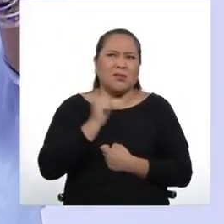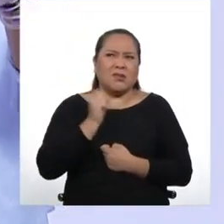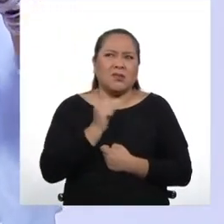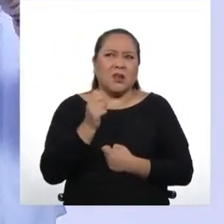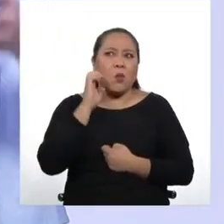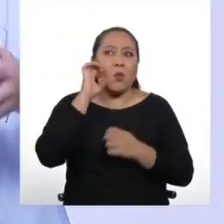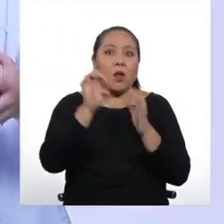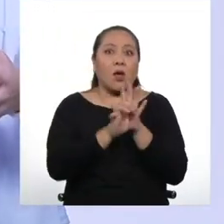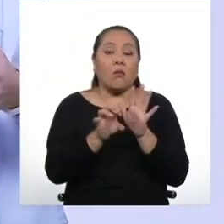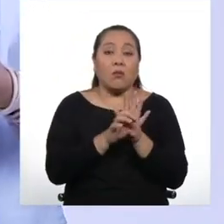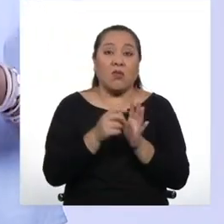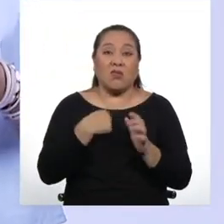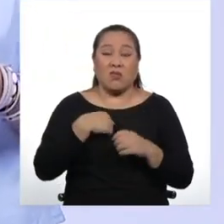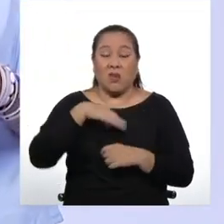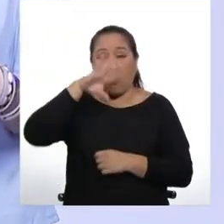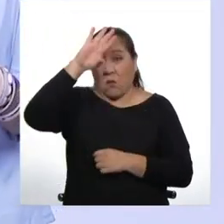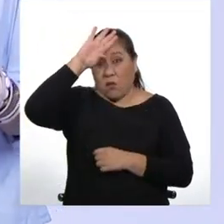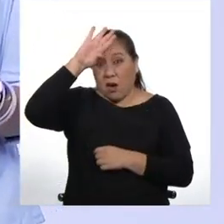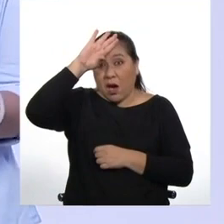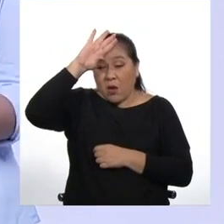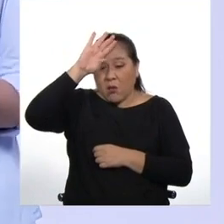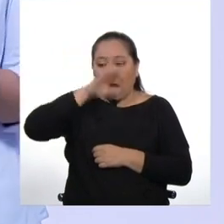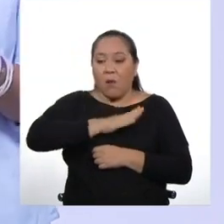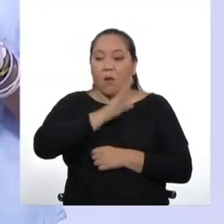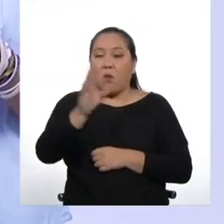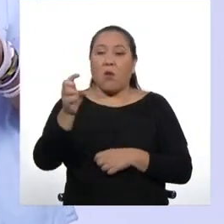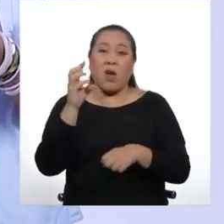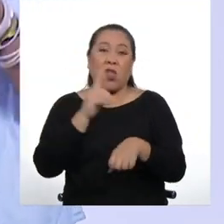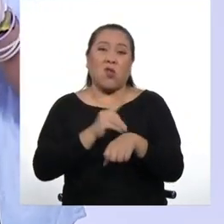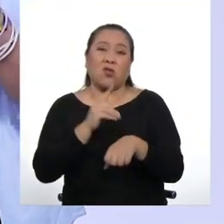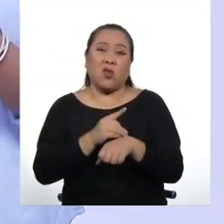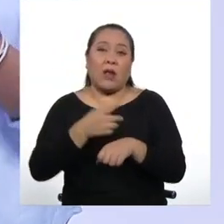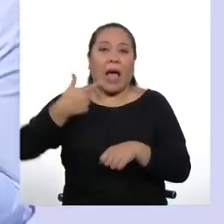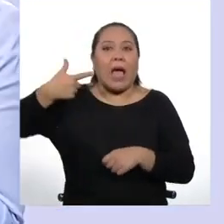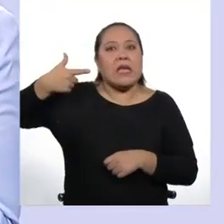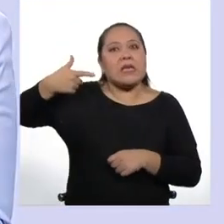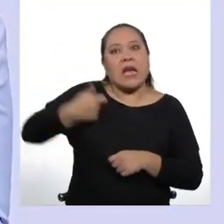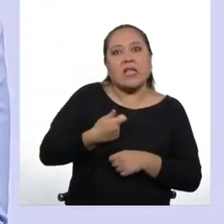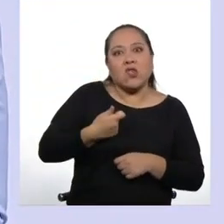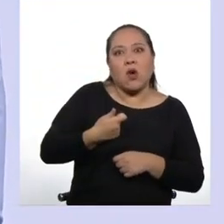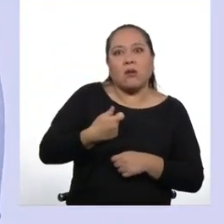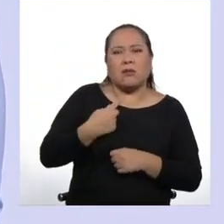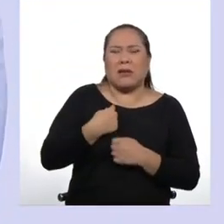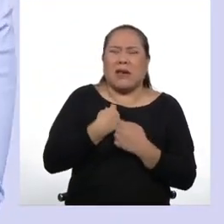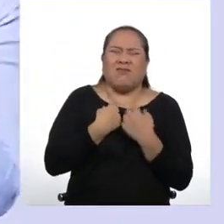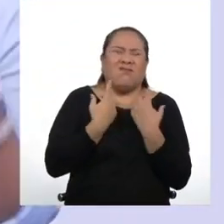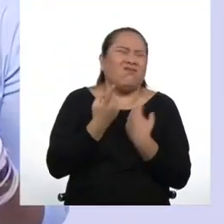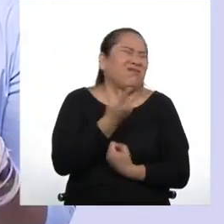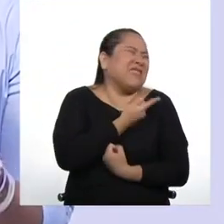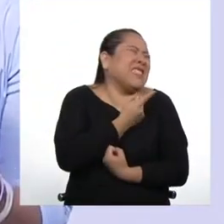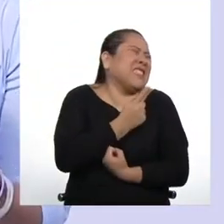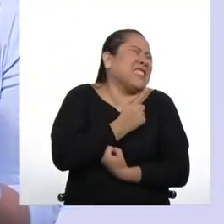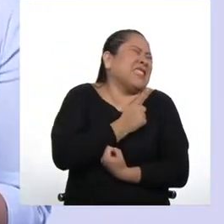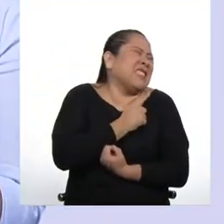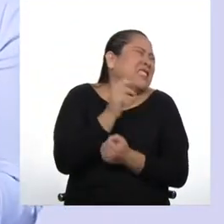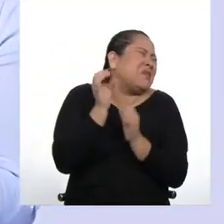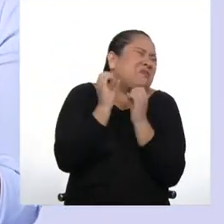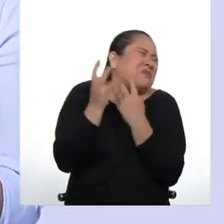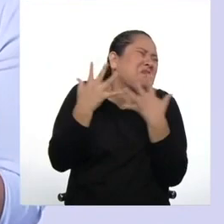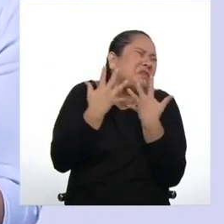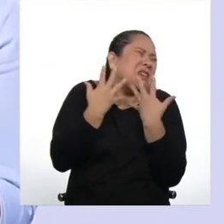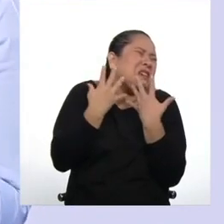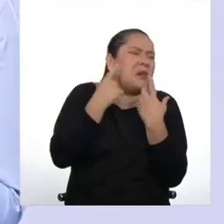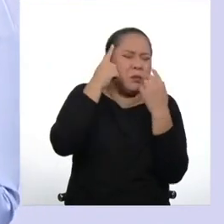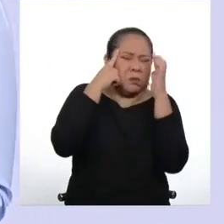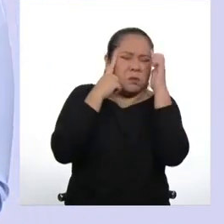profesora. Por ejemplo, cuando estoy enferma y voy al médico, a veces me recetan inyecciones y yo les tengo pavor. En serio, profesora, les tengo miedo. Entonces